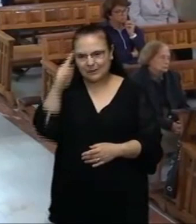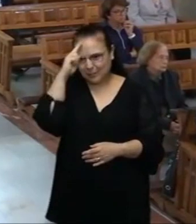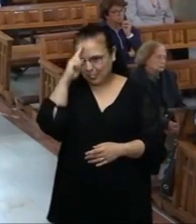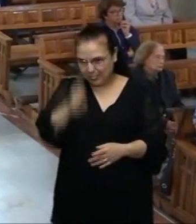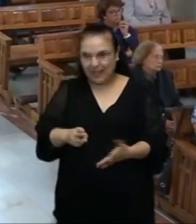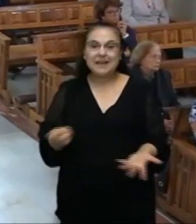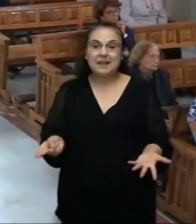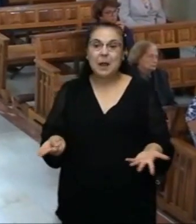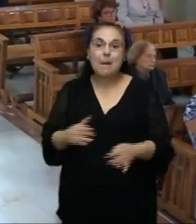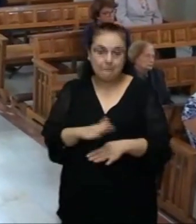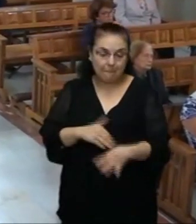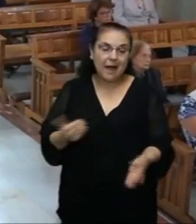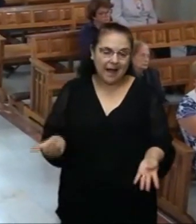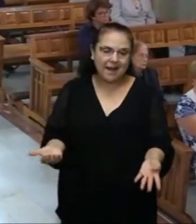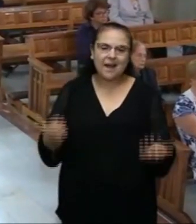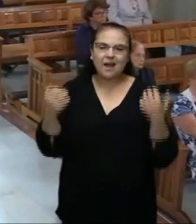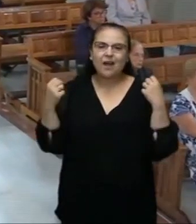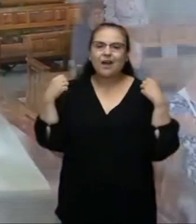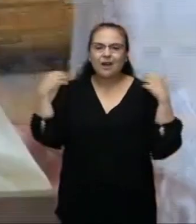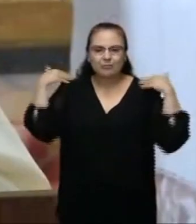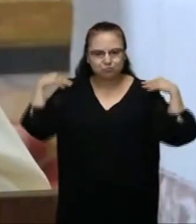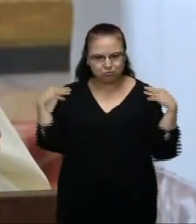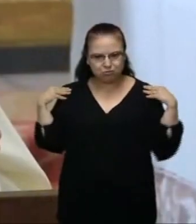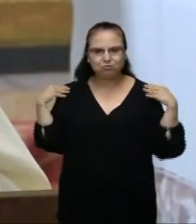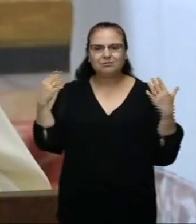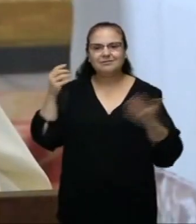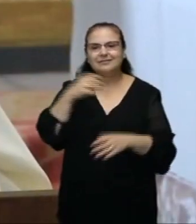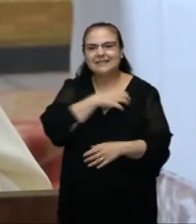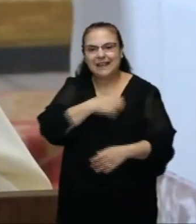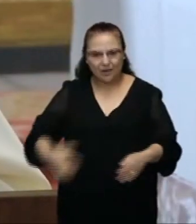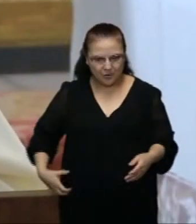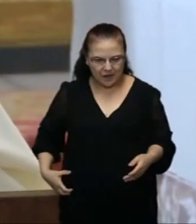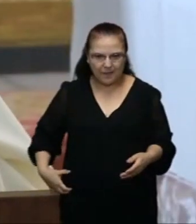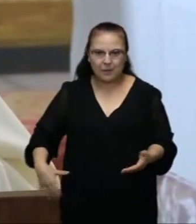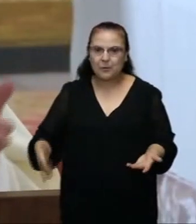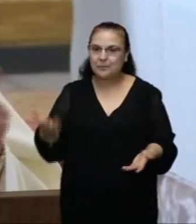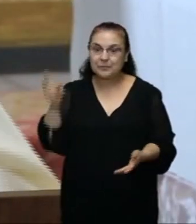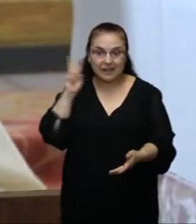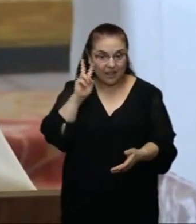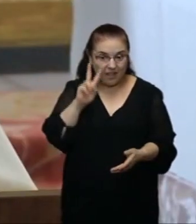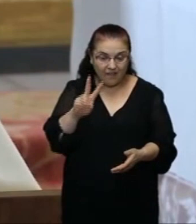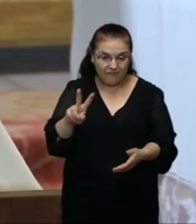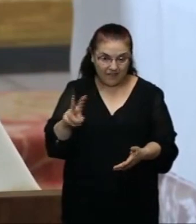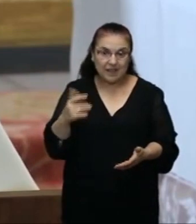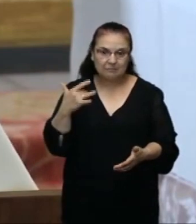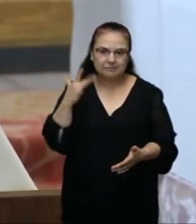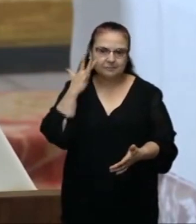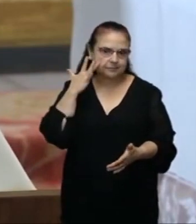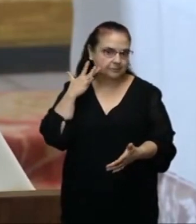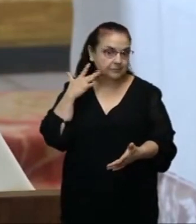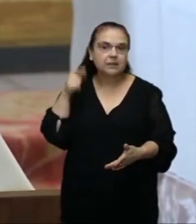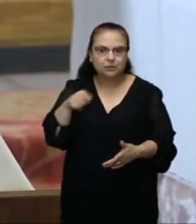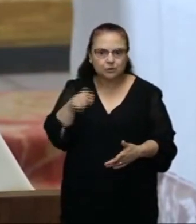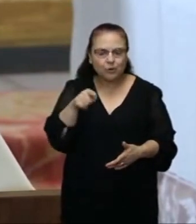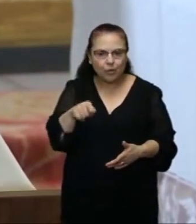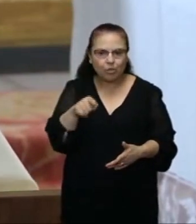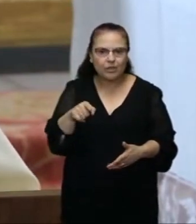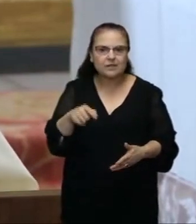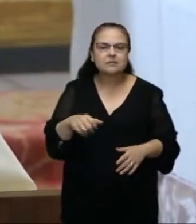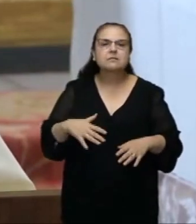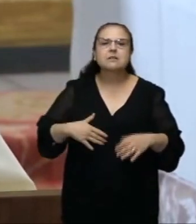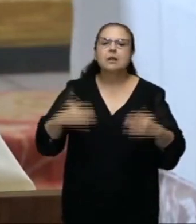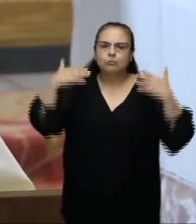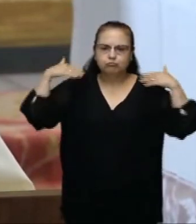para ejercer el diaconado. Cuando se vea que son intachables, que ejerzan el ministerio.